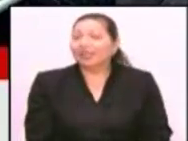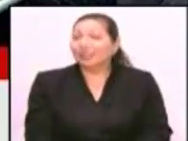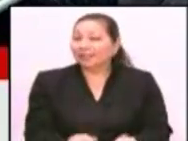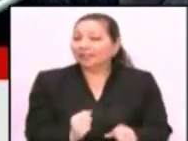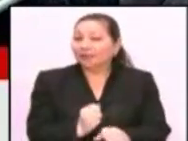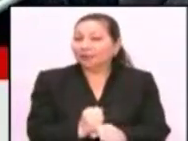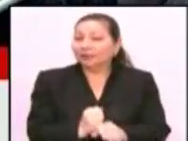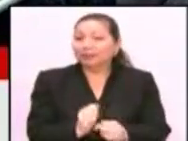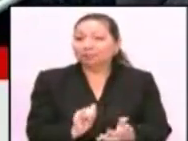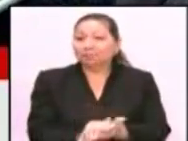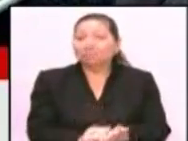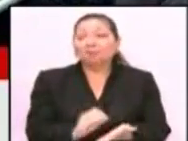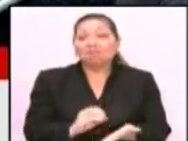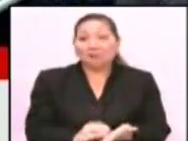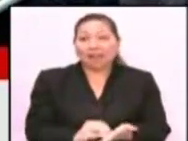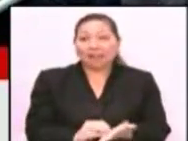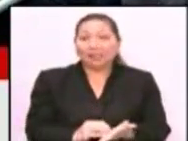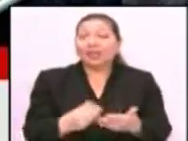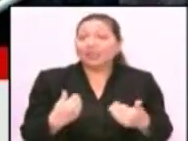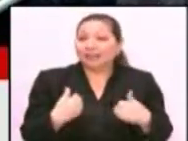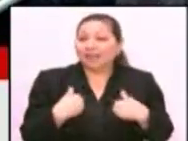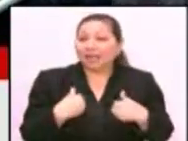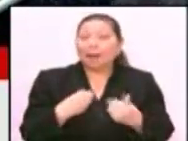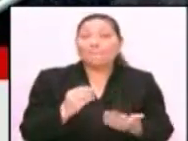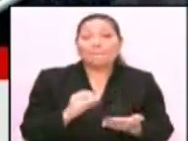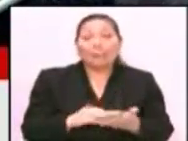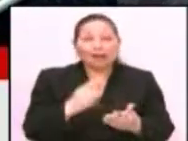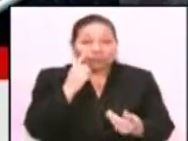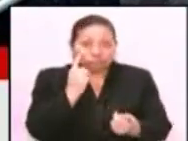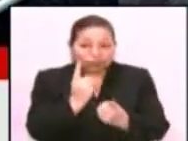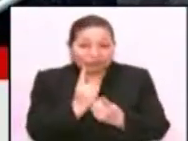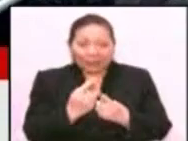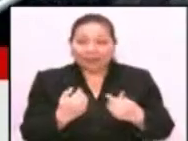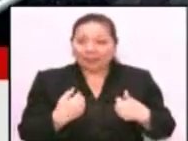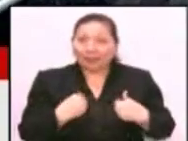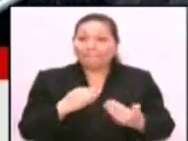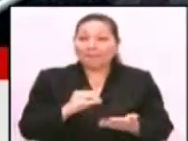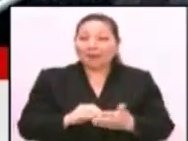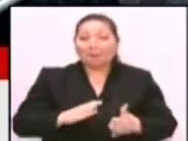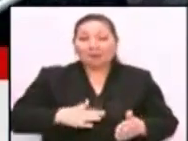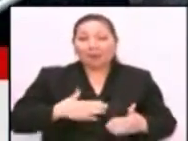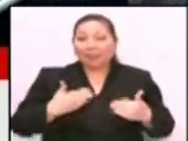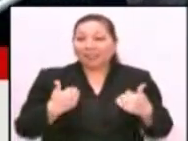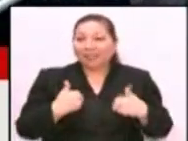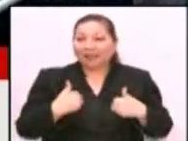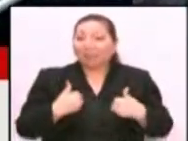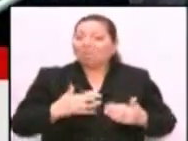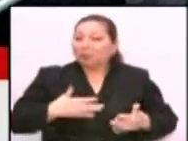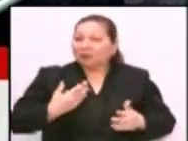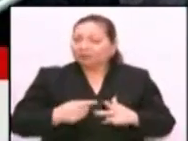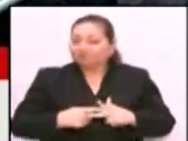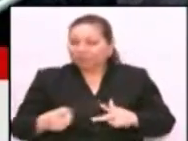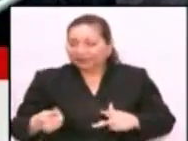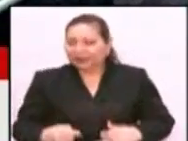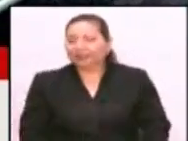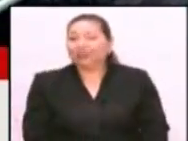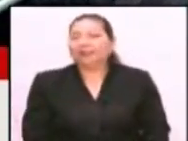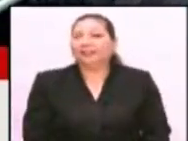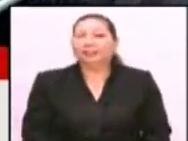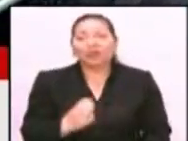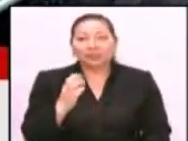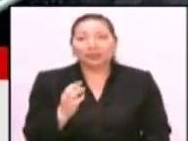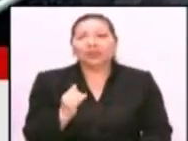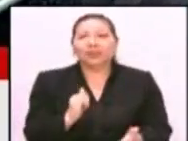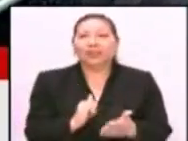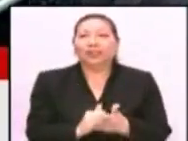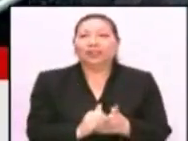estamos convencidos que mientras más armas tenga, más conocimiento tenga, más posibilidad tenga, va a poder salir adelante. Y yo creo